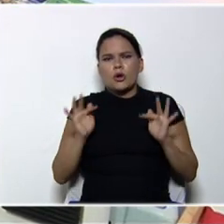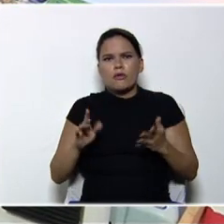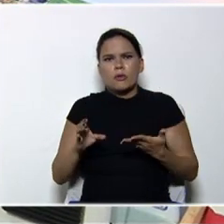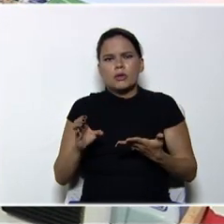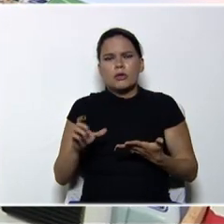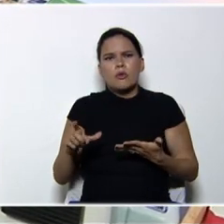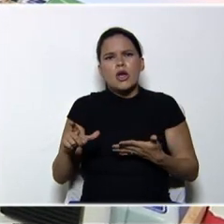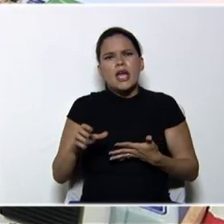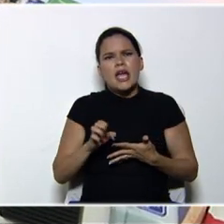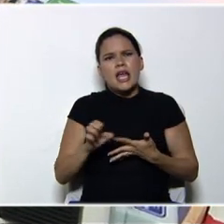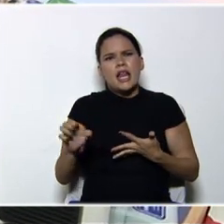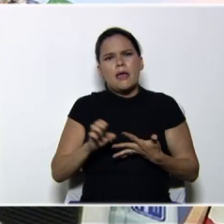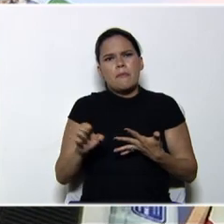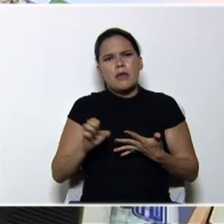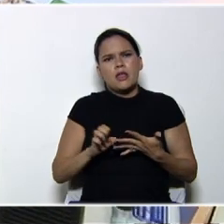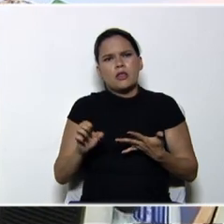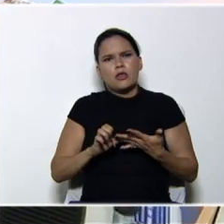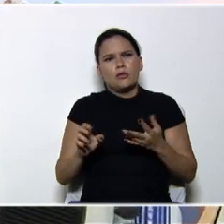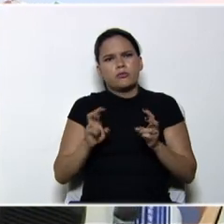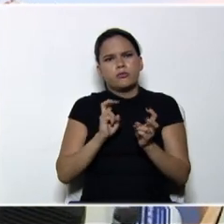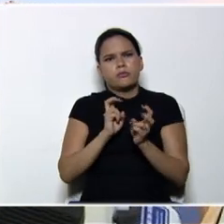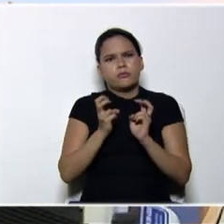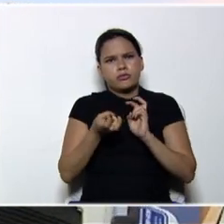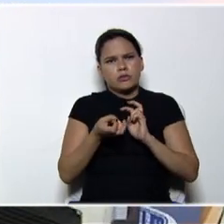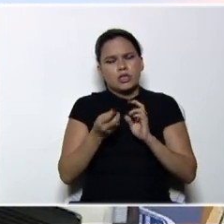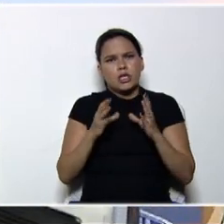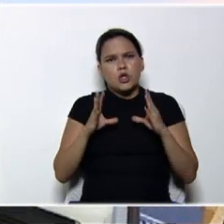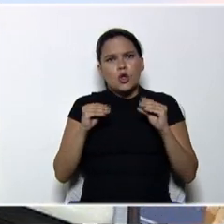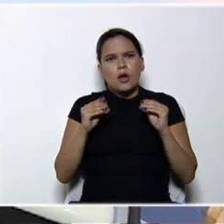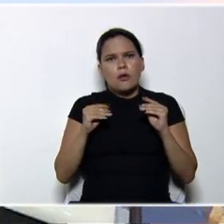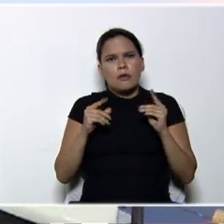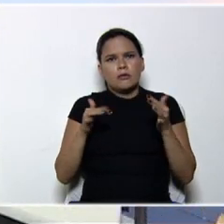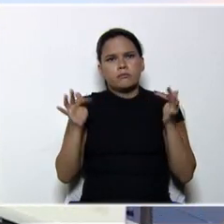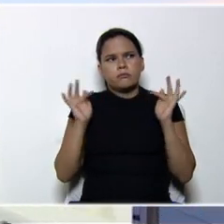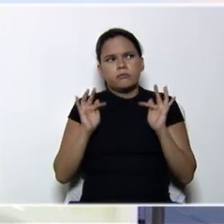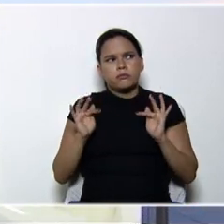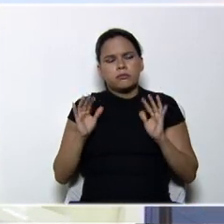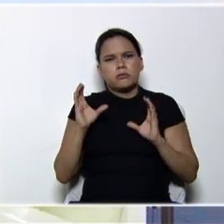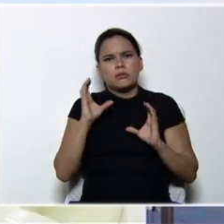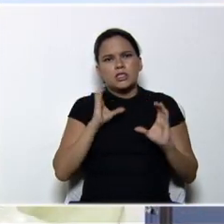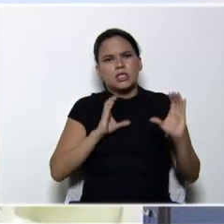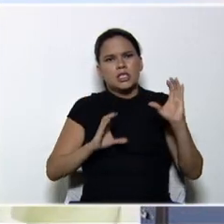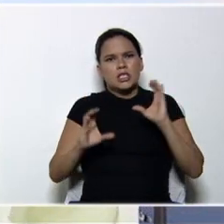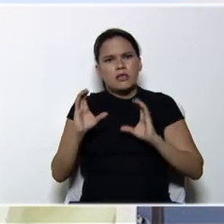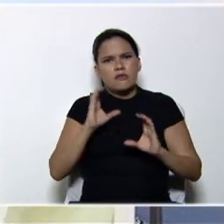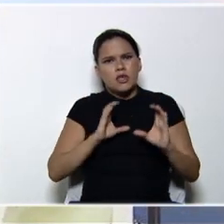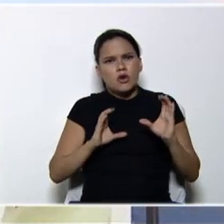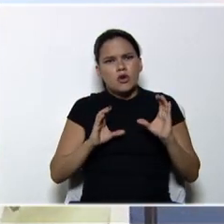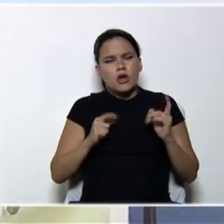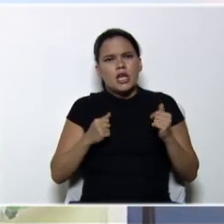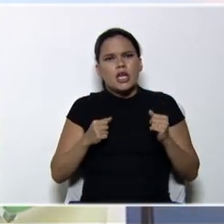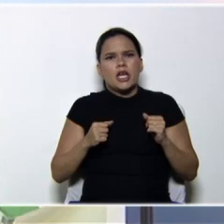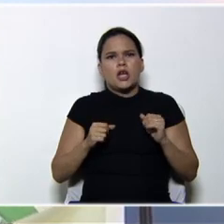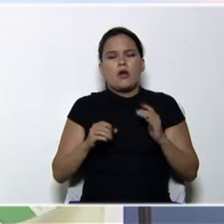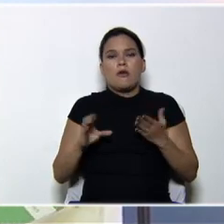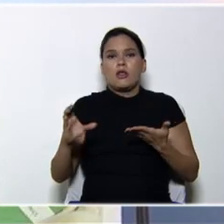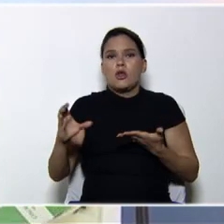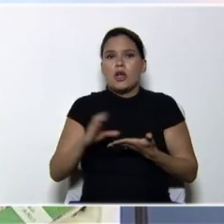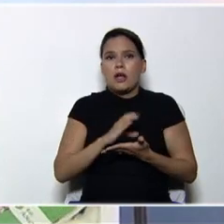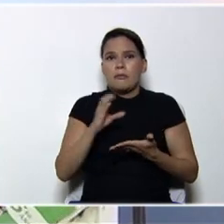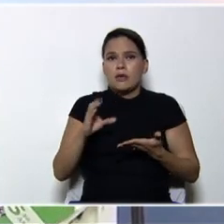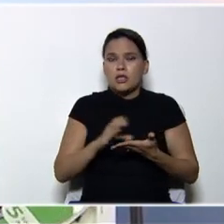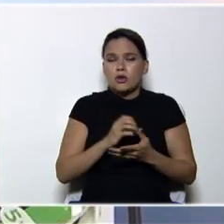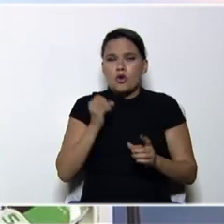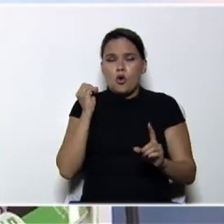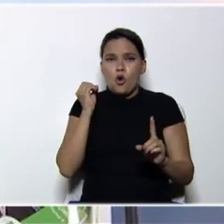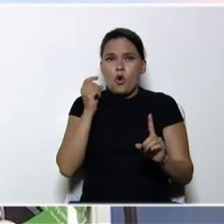elementos teóricos que nos hablan de un método científico, ¿verdad? Que nos hablan de unos capítulos, que nos hablan de unos objetivos generales